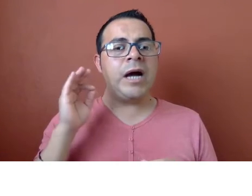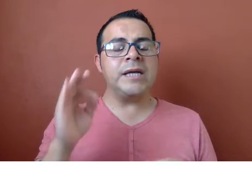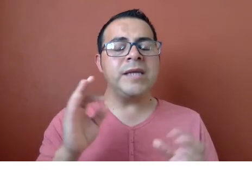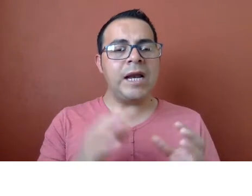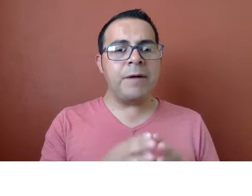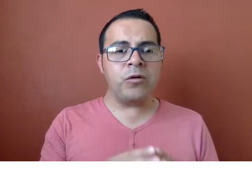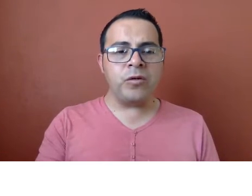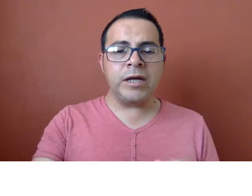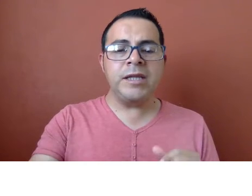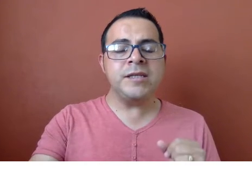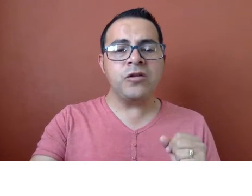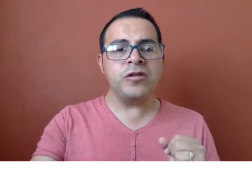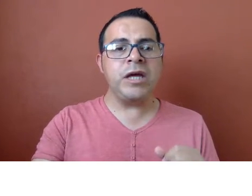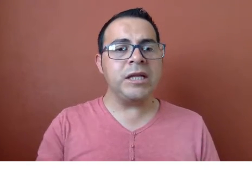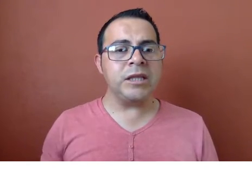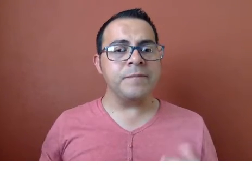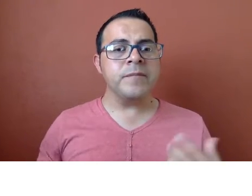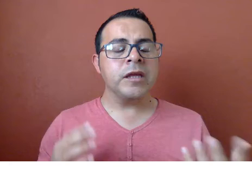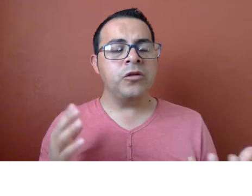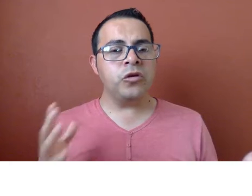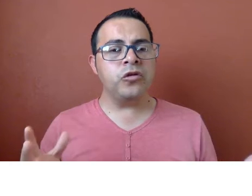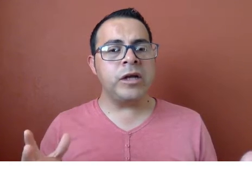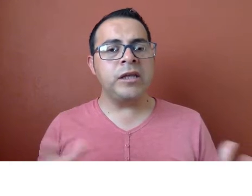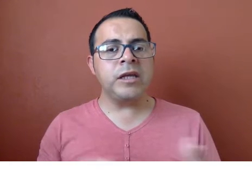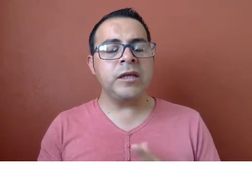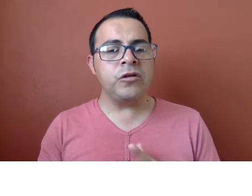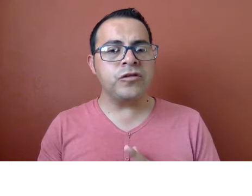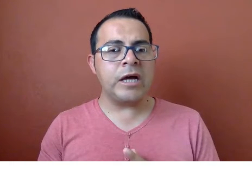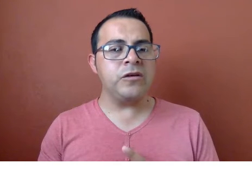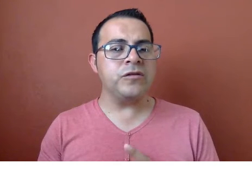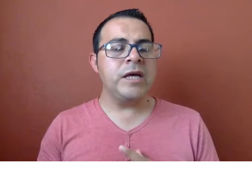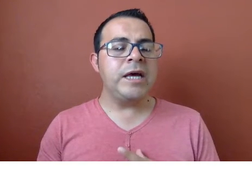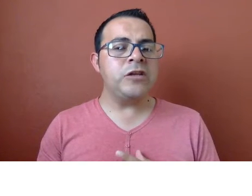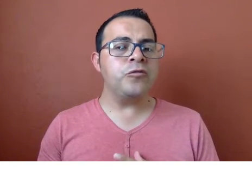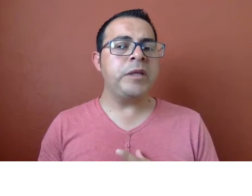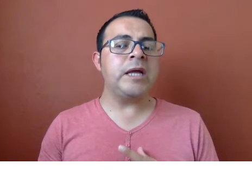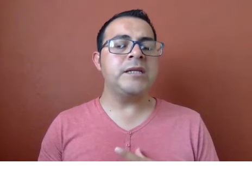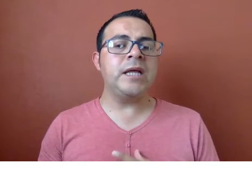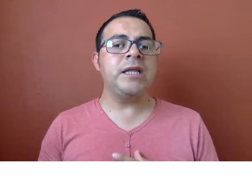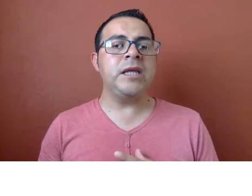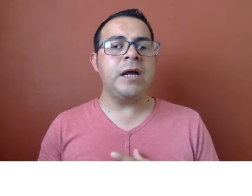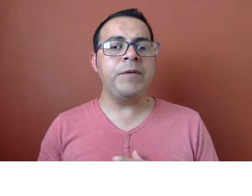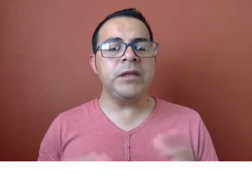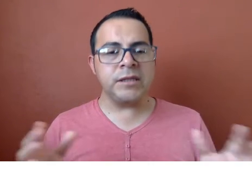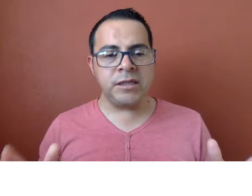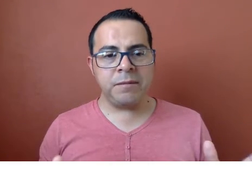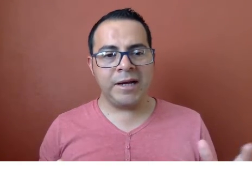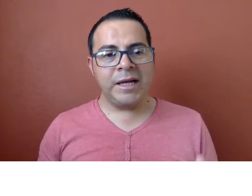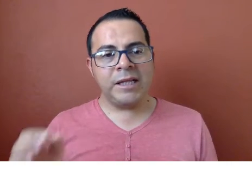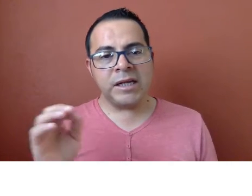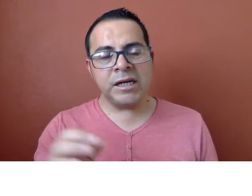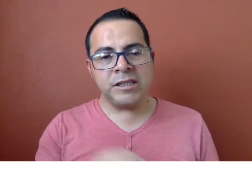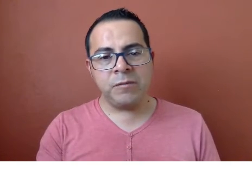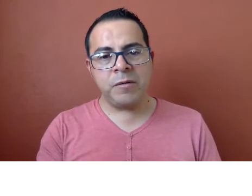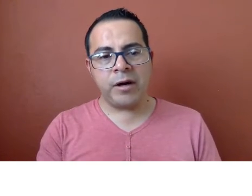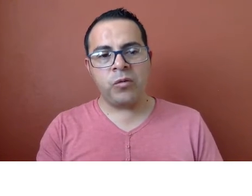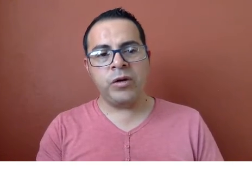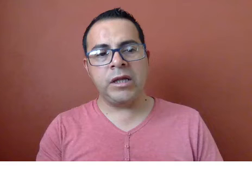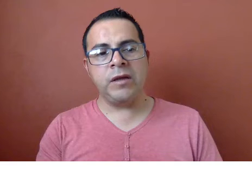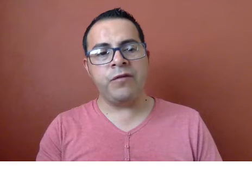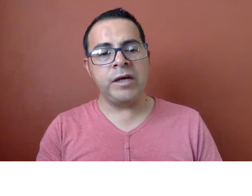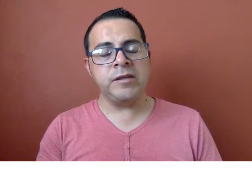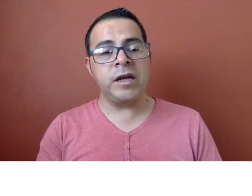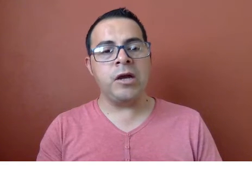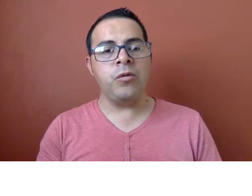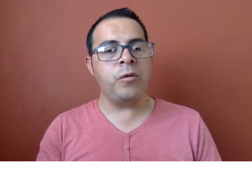miedo hacia la vacuna. Dice lo siguiente: doctora de 32 años es hospitalizada en terapia intensiva tras recibir